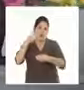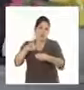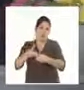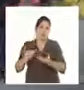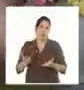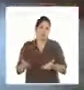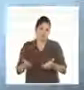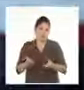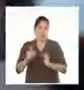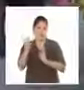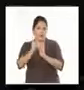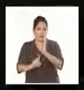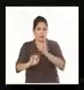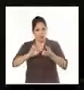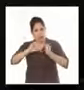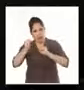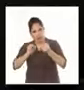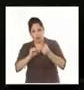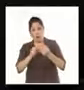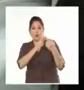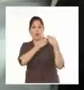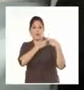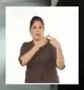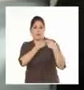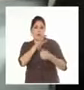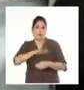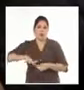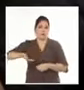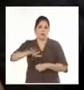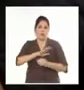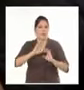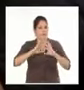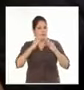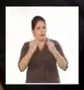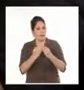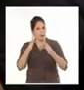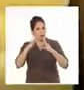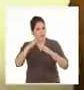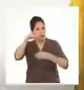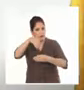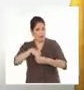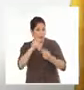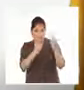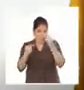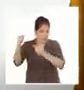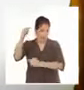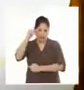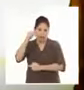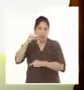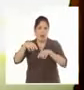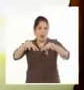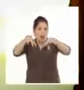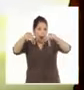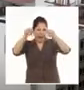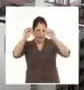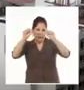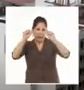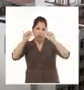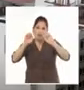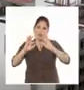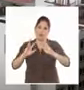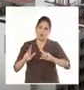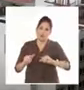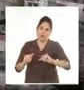y el aporte responsable de usuarios del sector residencial y estatal. Pero primero, se le apaga la luz al delito.